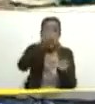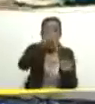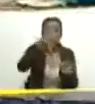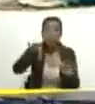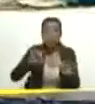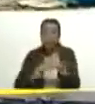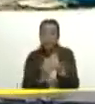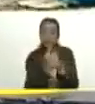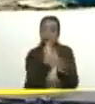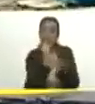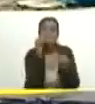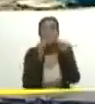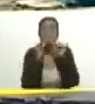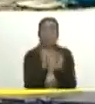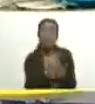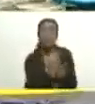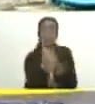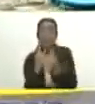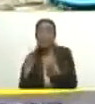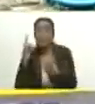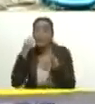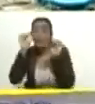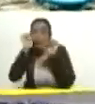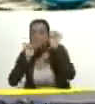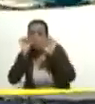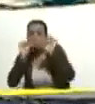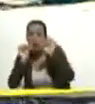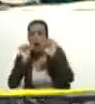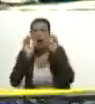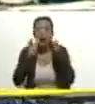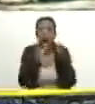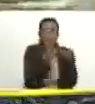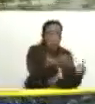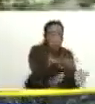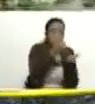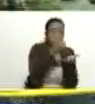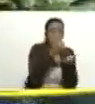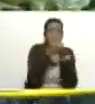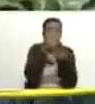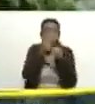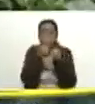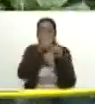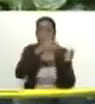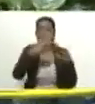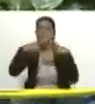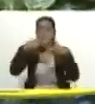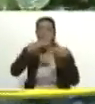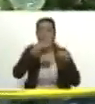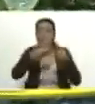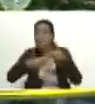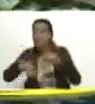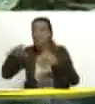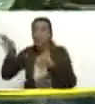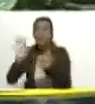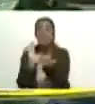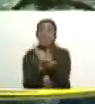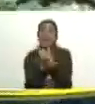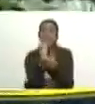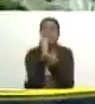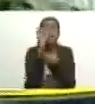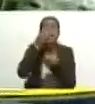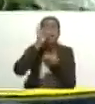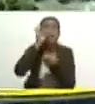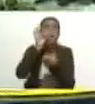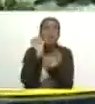los viveros se certifican y de ahí se instalan, se venden hacia los productores. Esa donde matica de café,